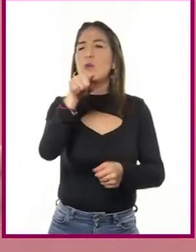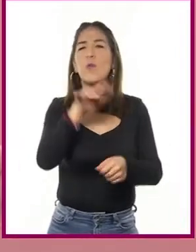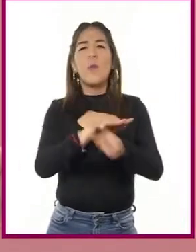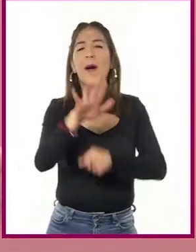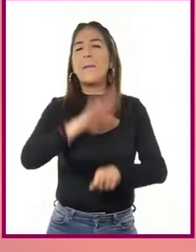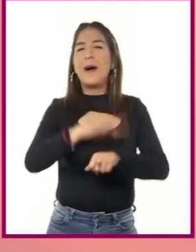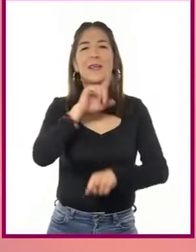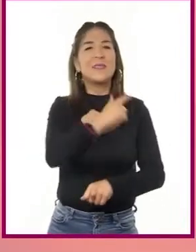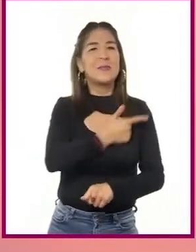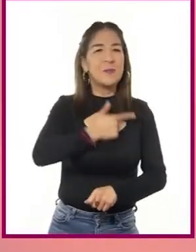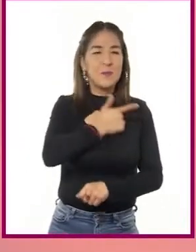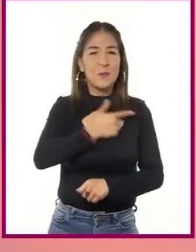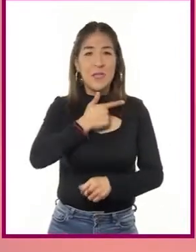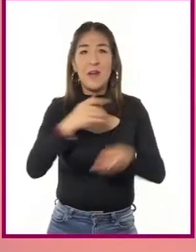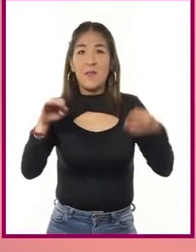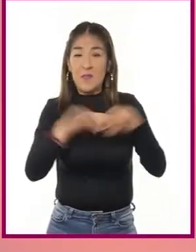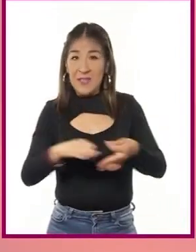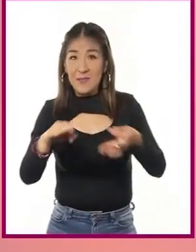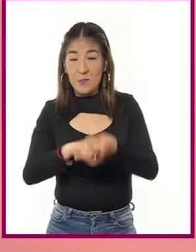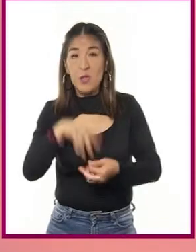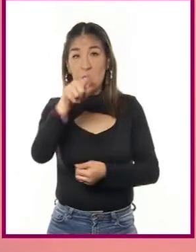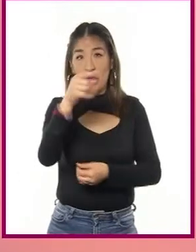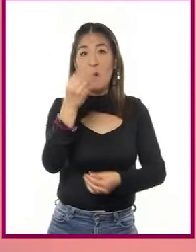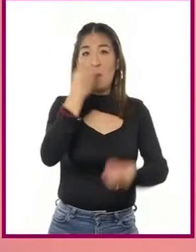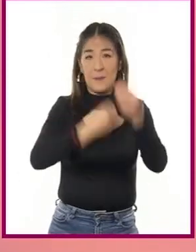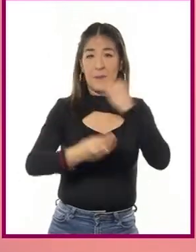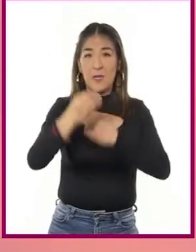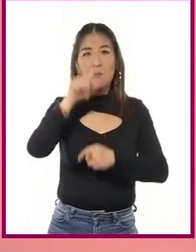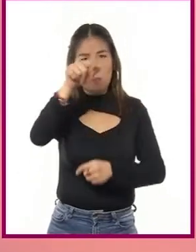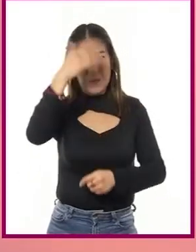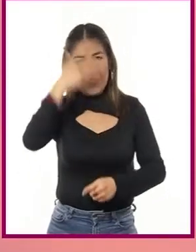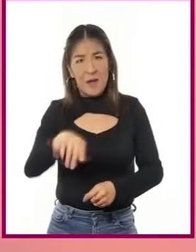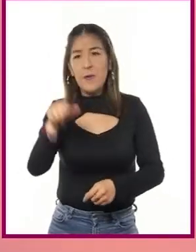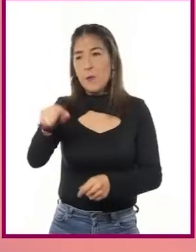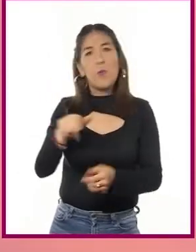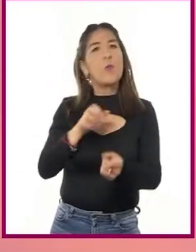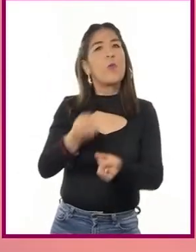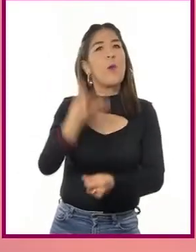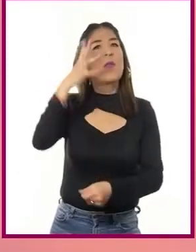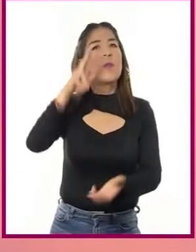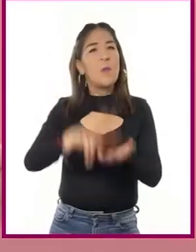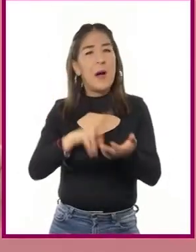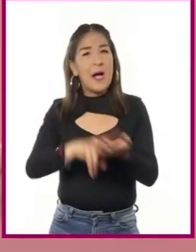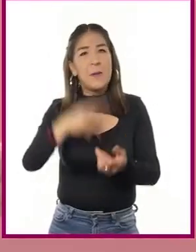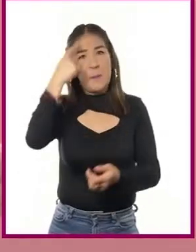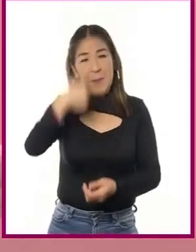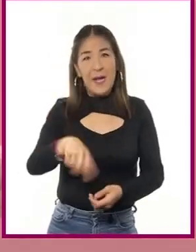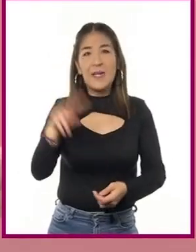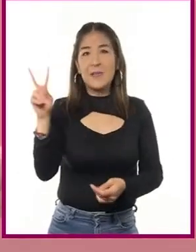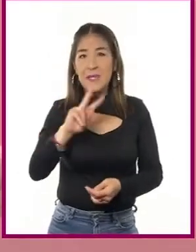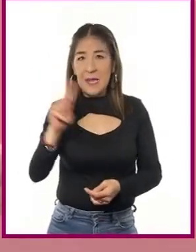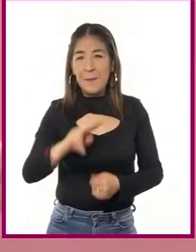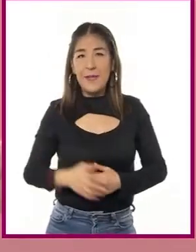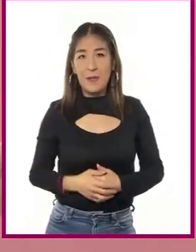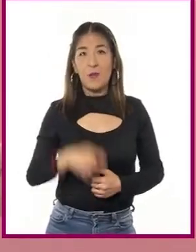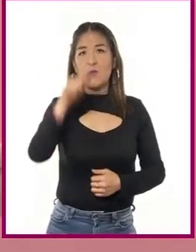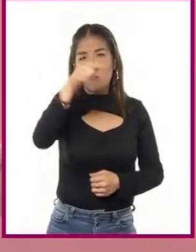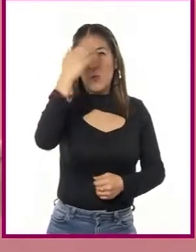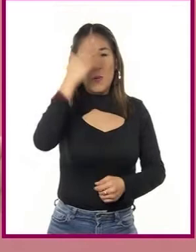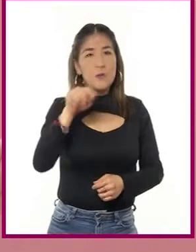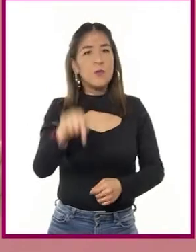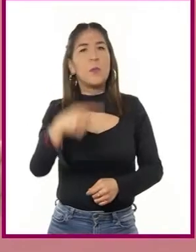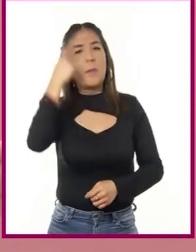frecuencia los consumen? ¿Conocen su valor nutrimental? ¿Conocen algunos otros usos de estos